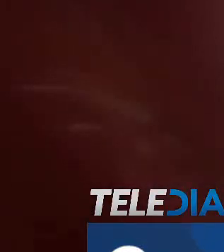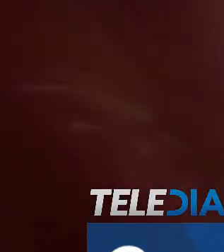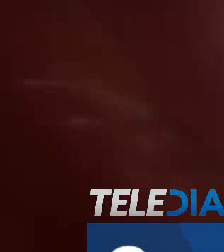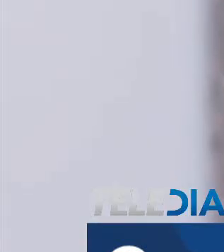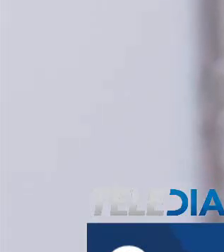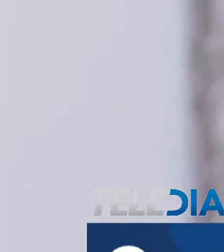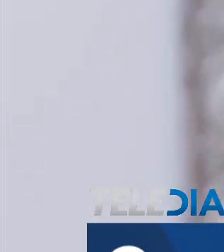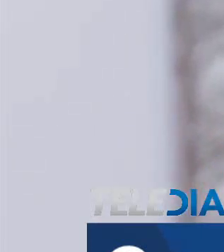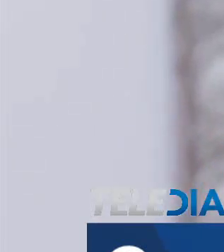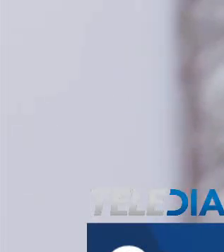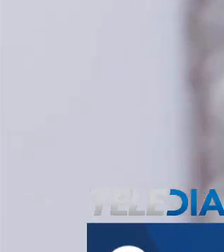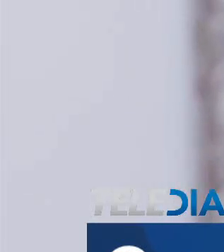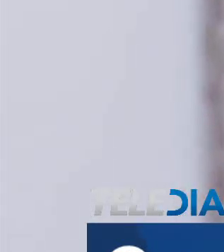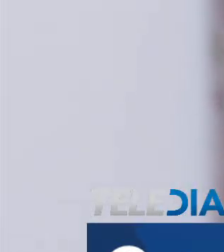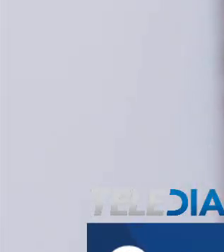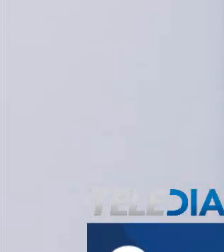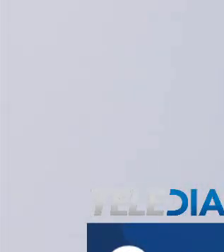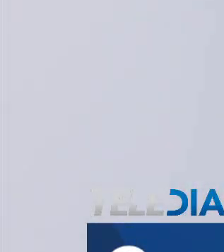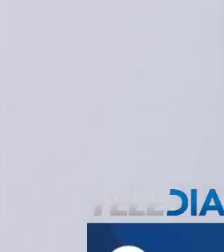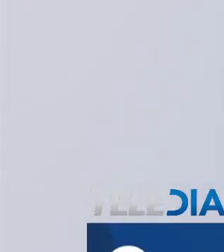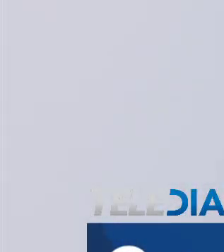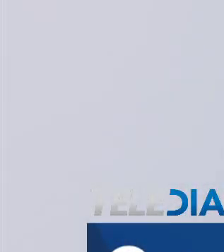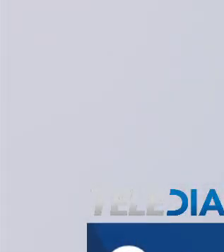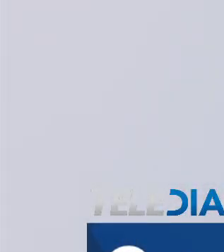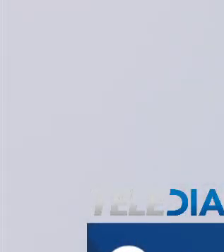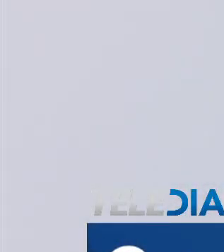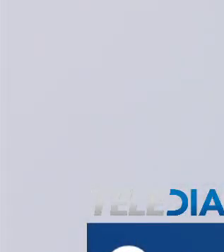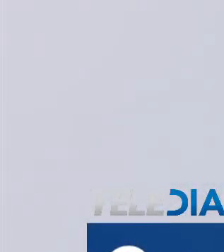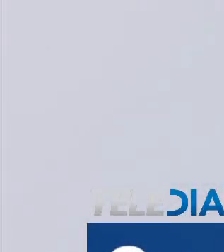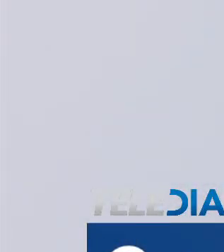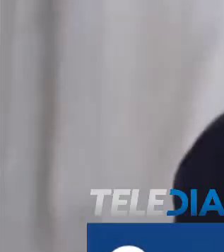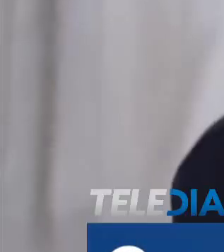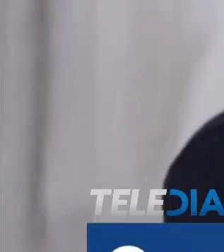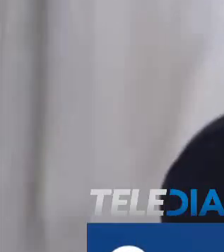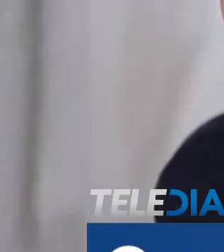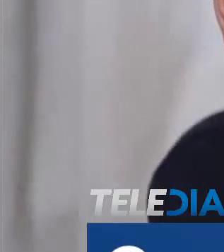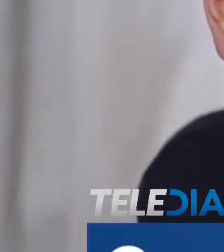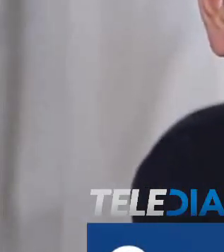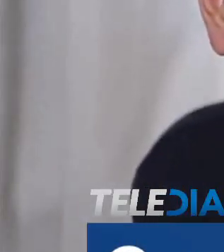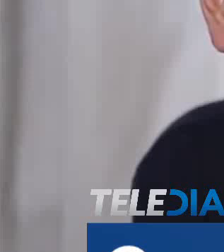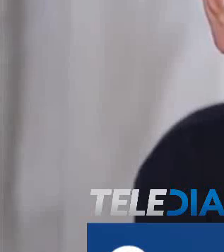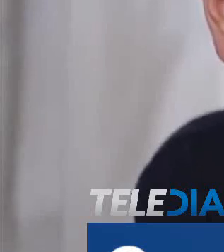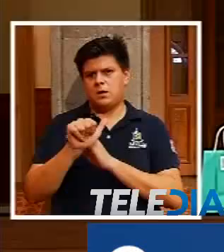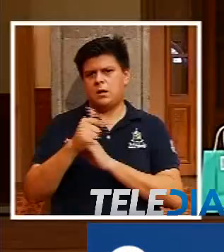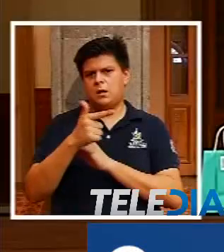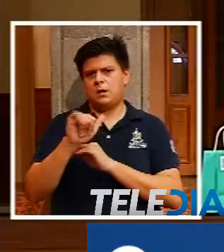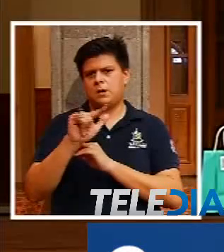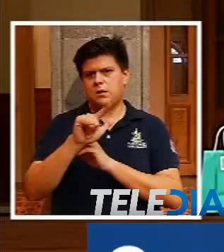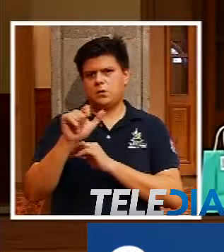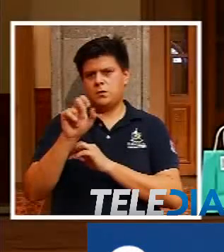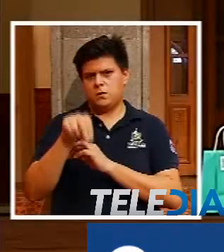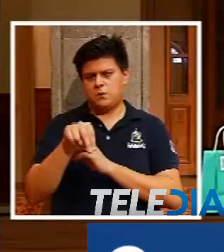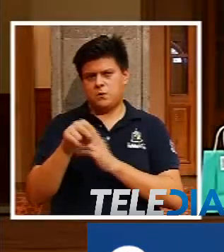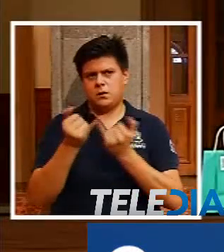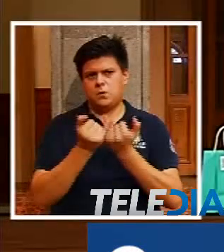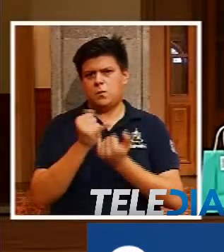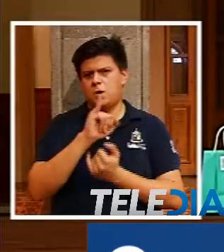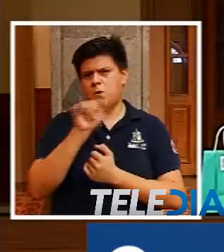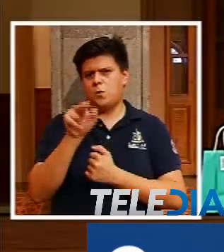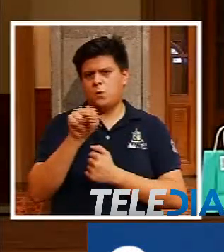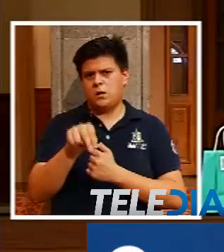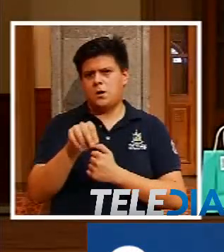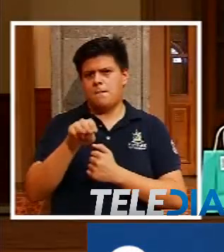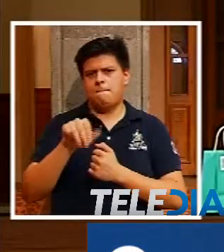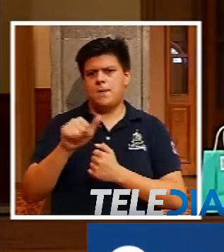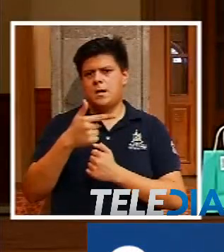pasado en Nuevo León, no están relacionados específicamente con la pandemia. Así lo informó Juan José Roque, director de